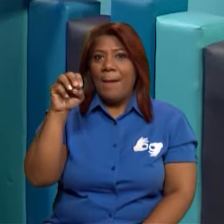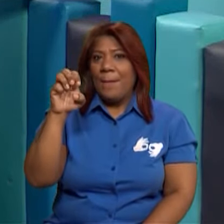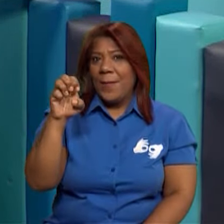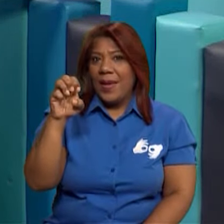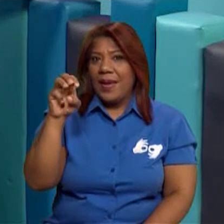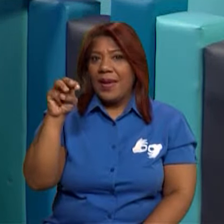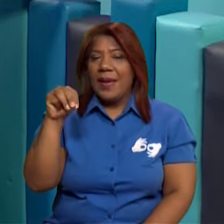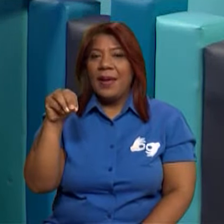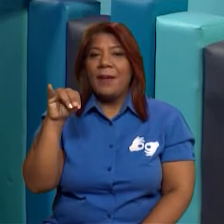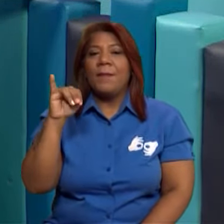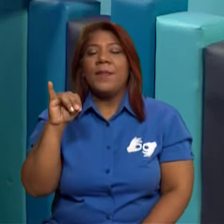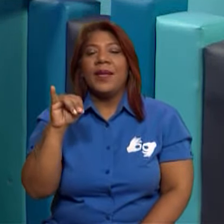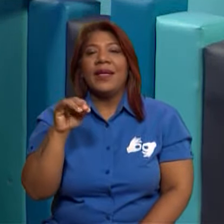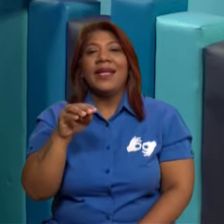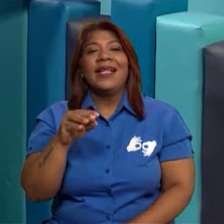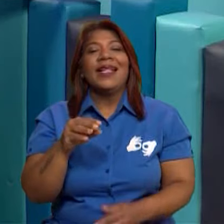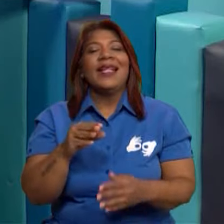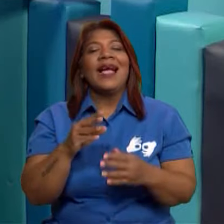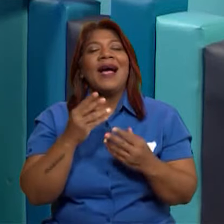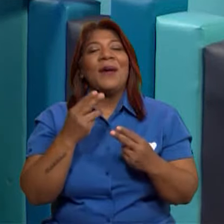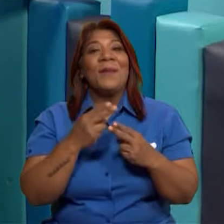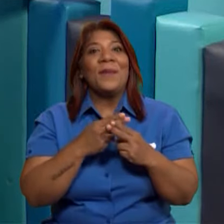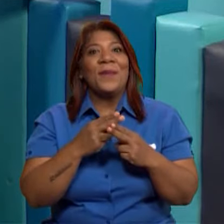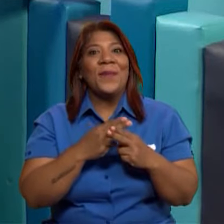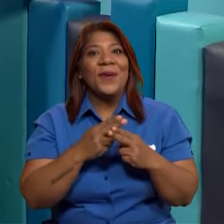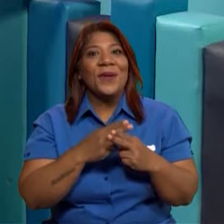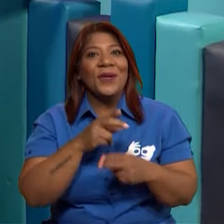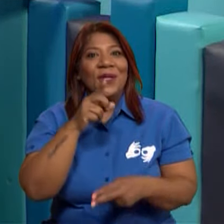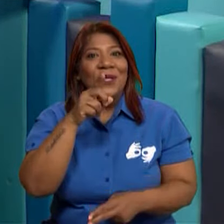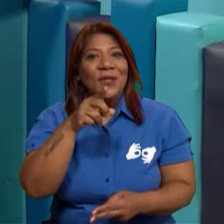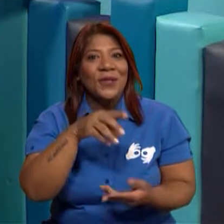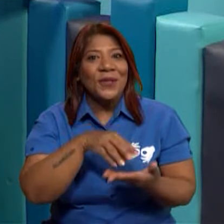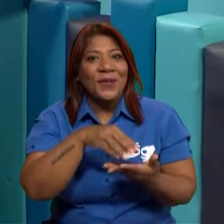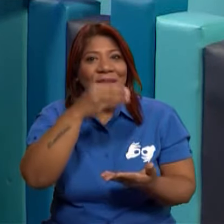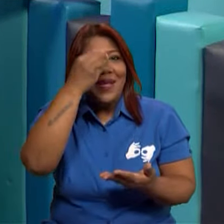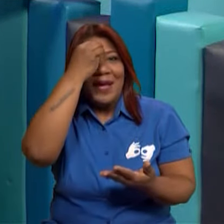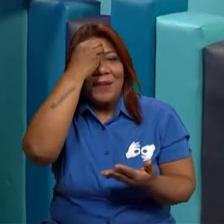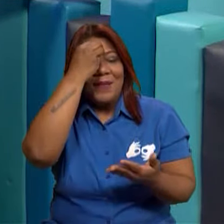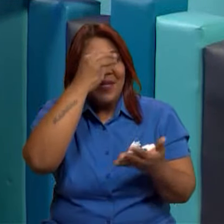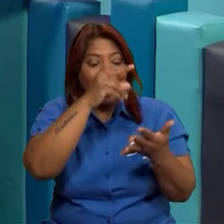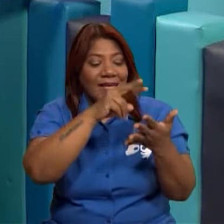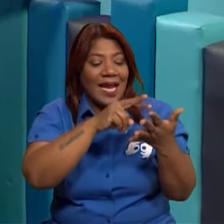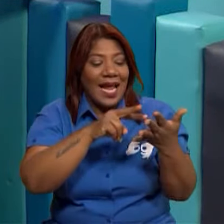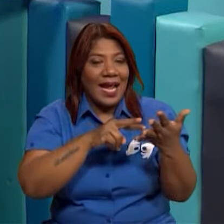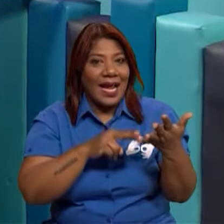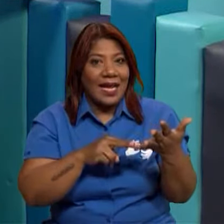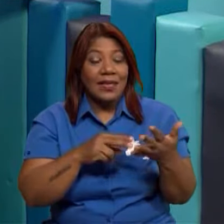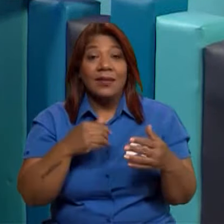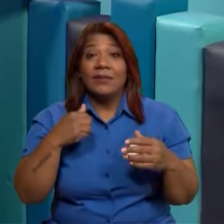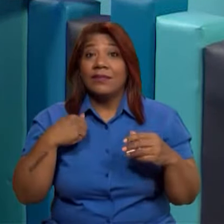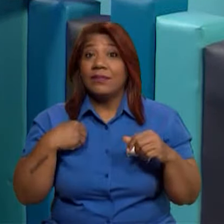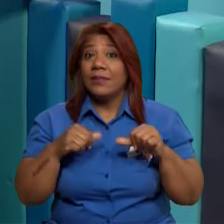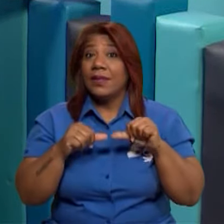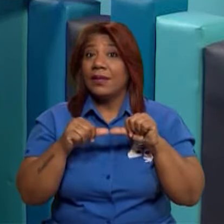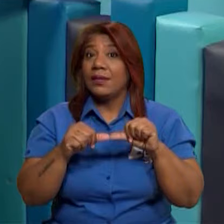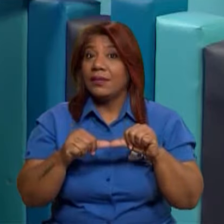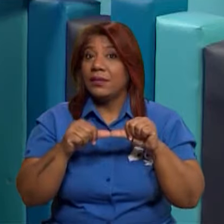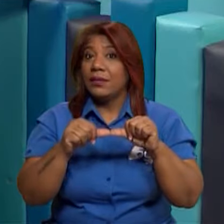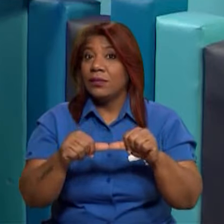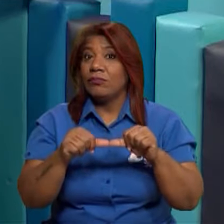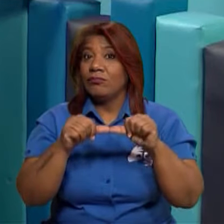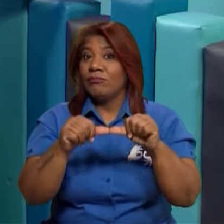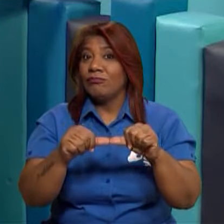leer. Bueno, pronto aprenderás a leer. ¿Y qué debes hacer? Ponerte en una